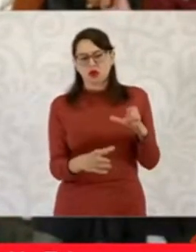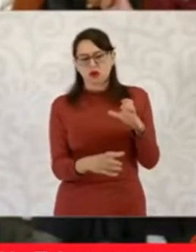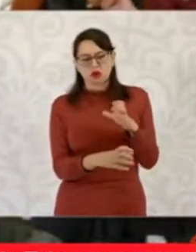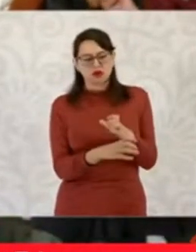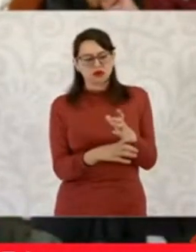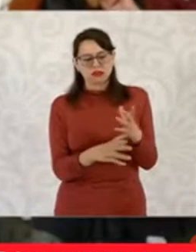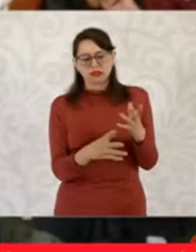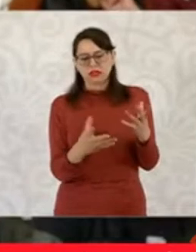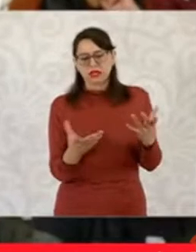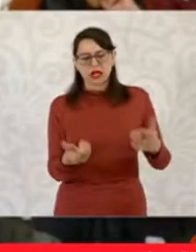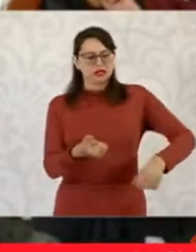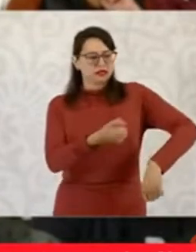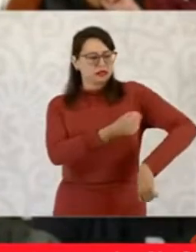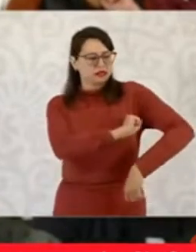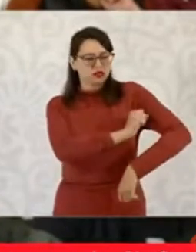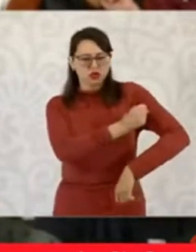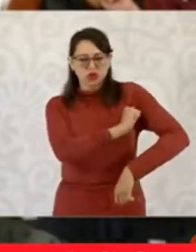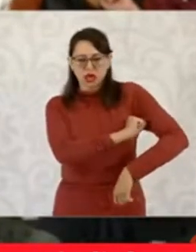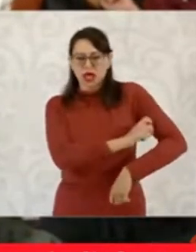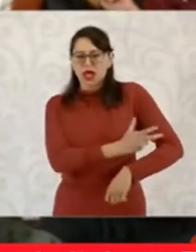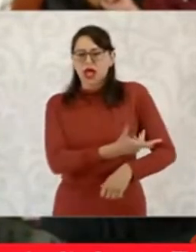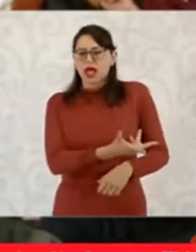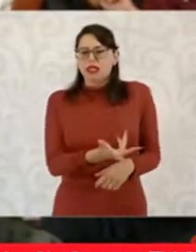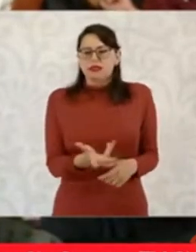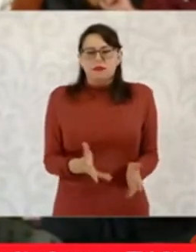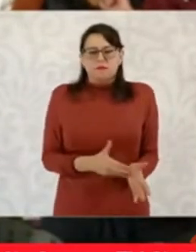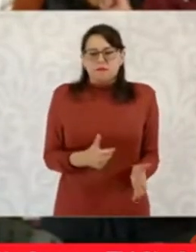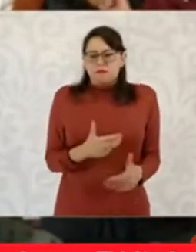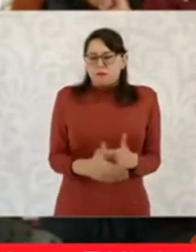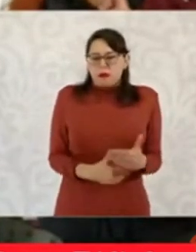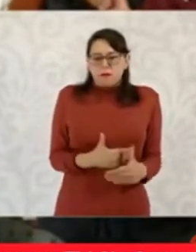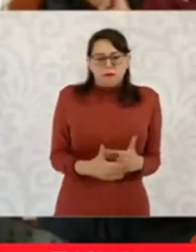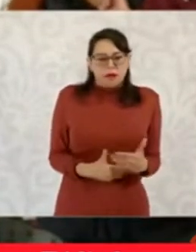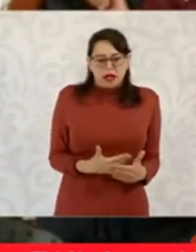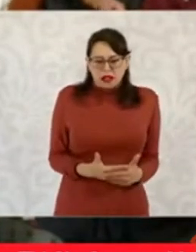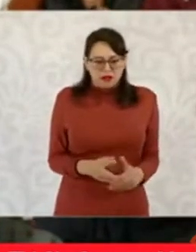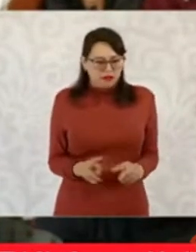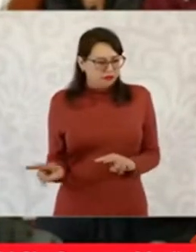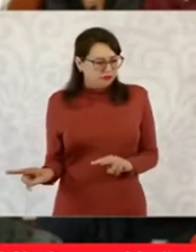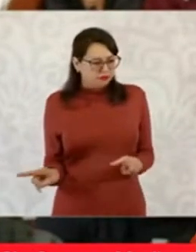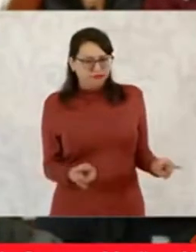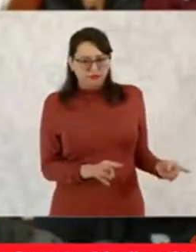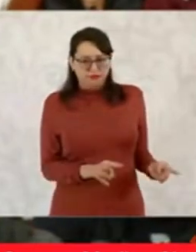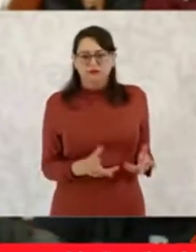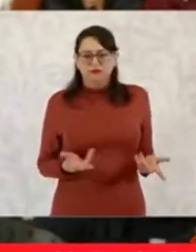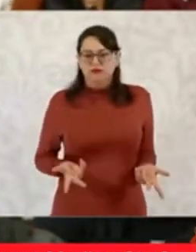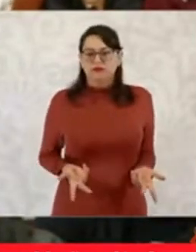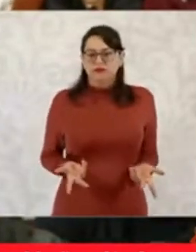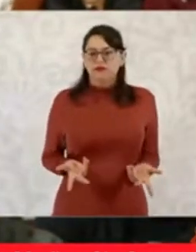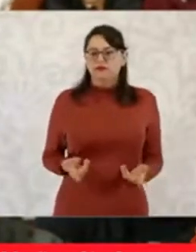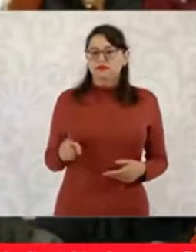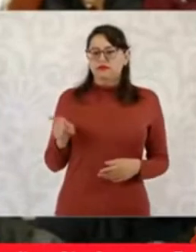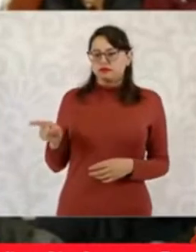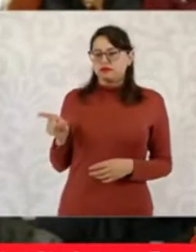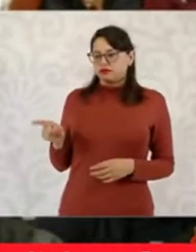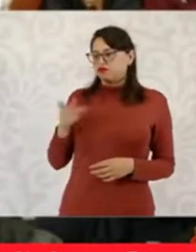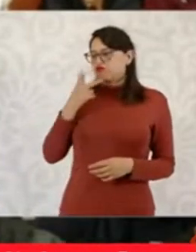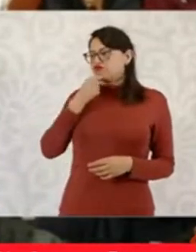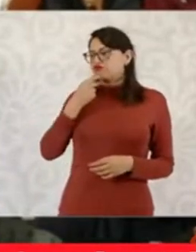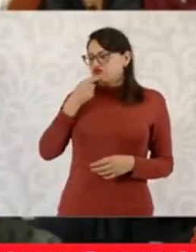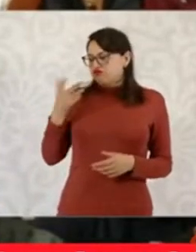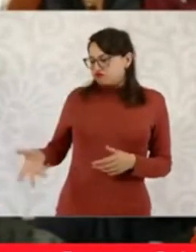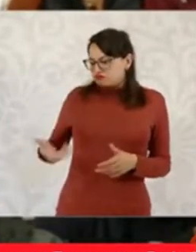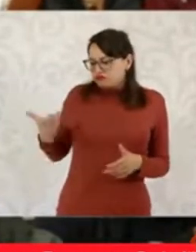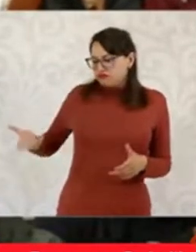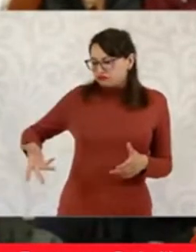muy personales como un desodorante, papel de baño, todo eso que estaba en el piso y que el padre estaba sacando.